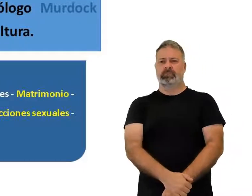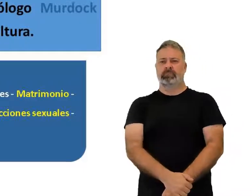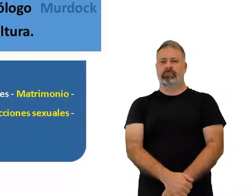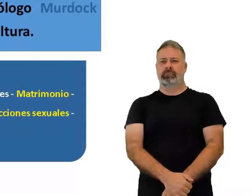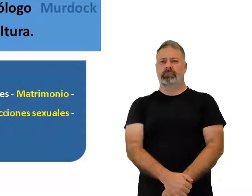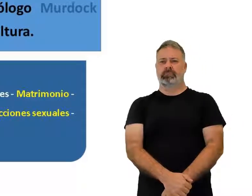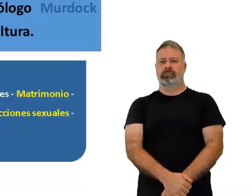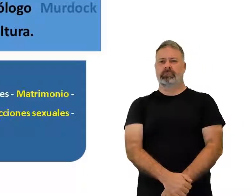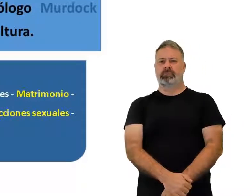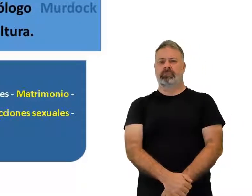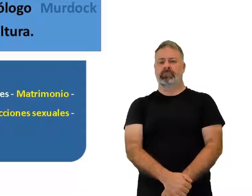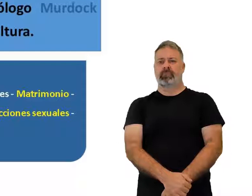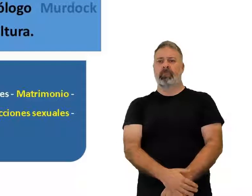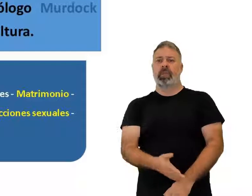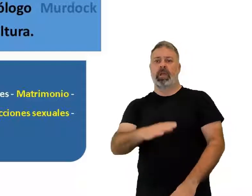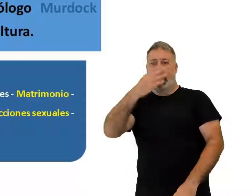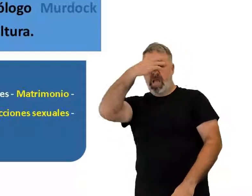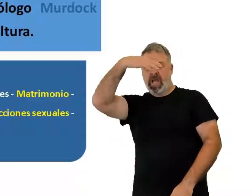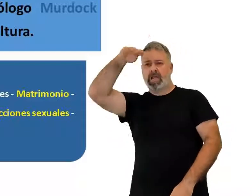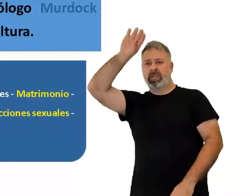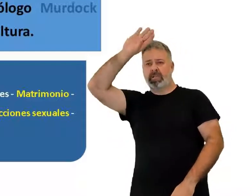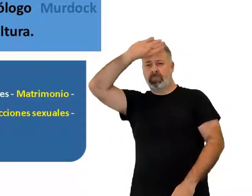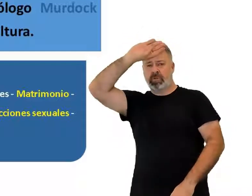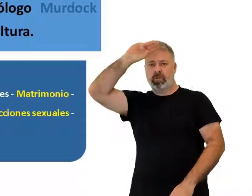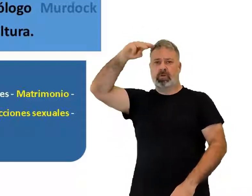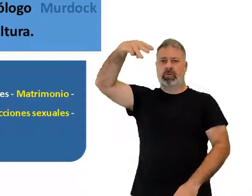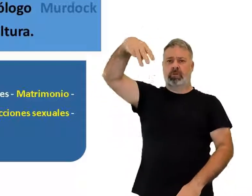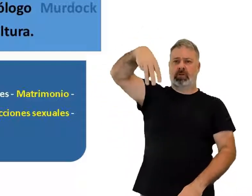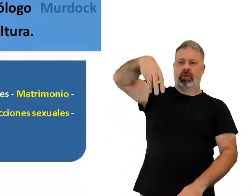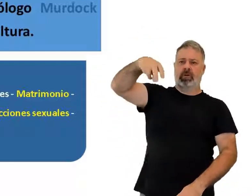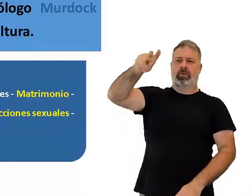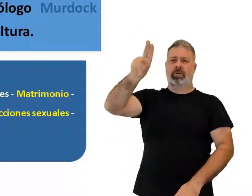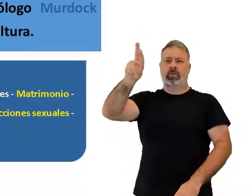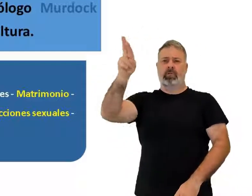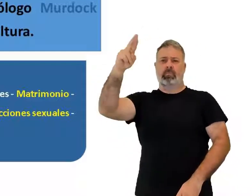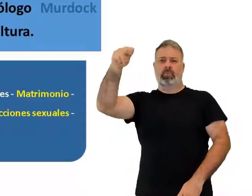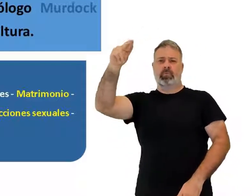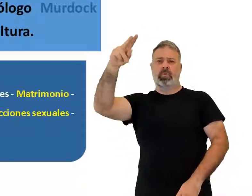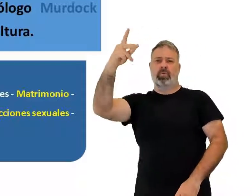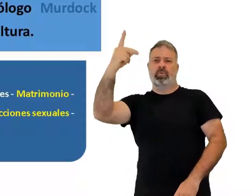El antropólogo Murdoch